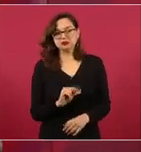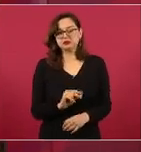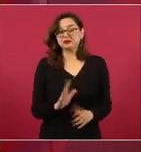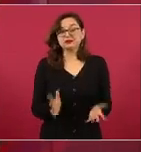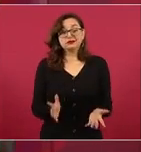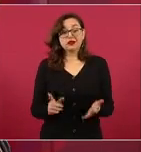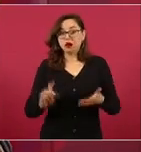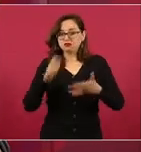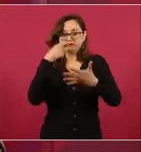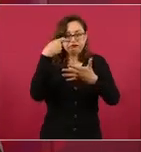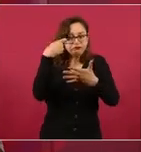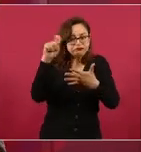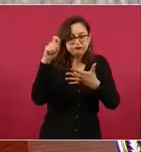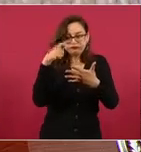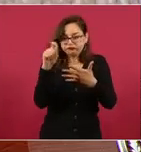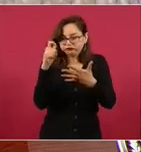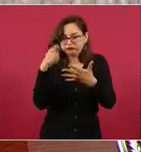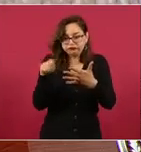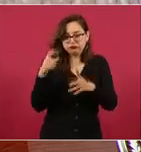¿Y ahí está?